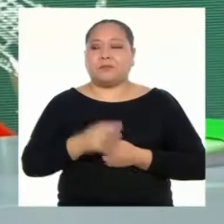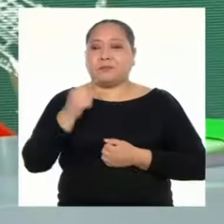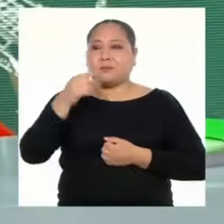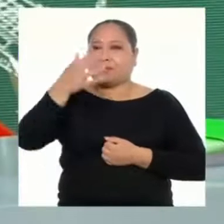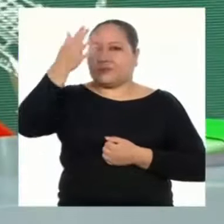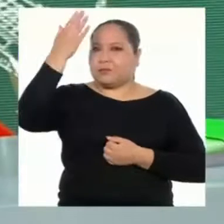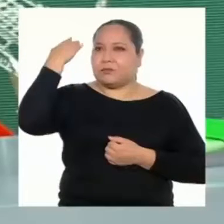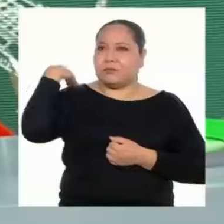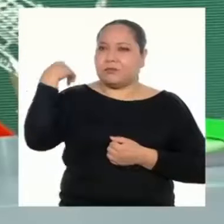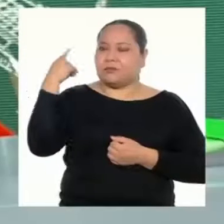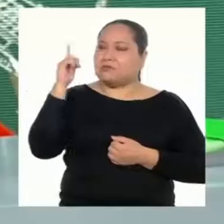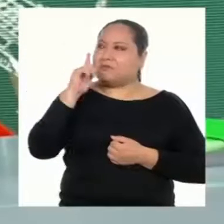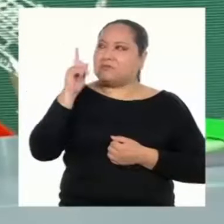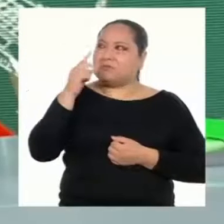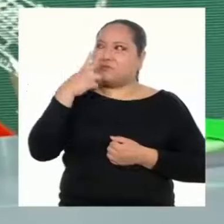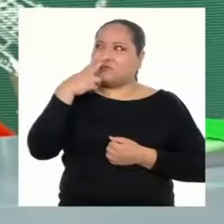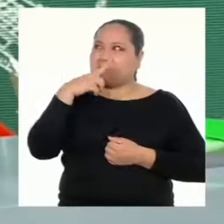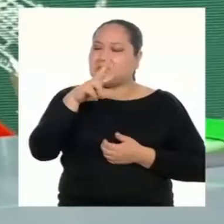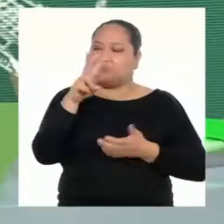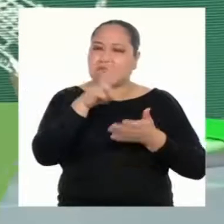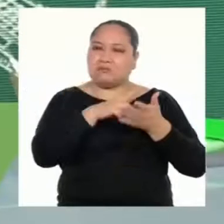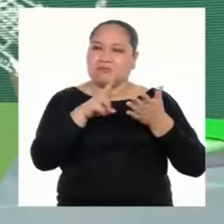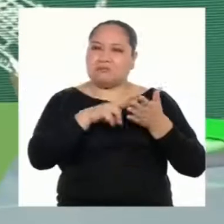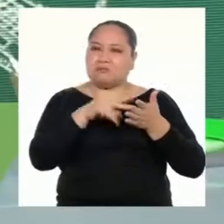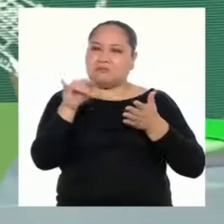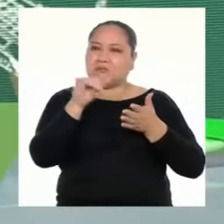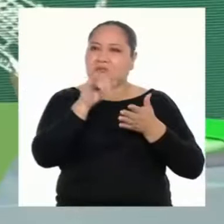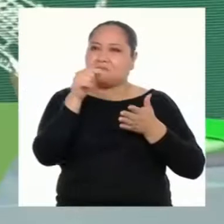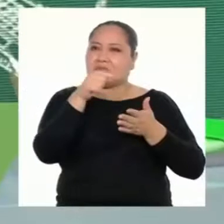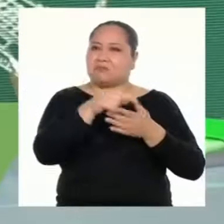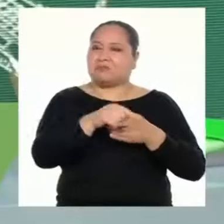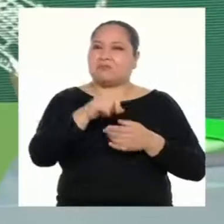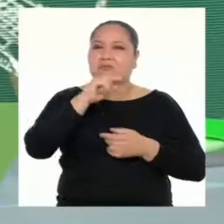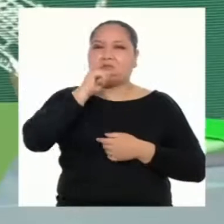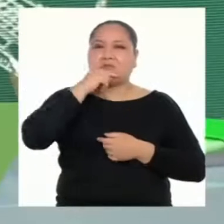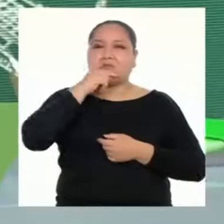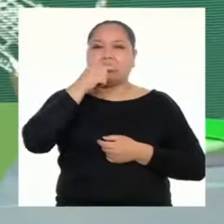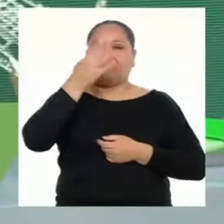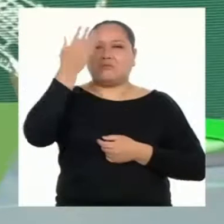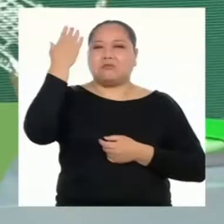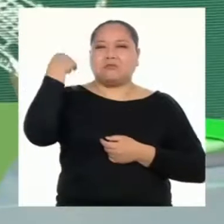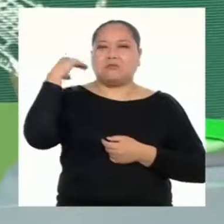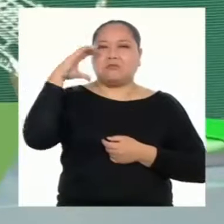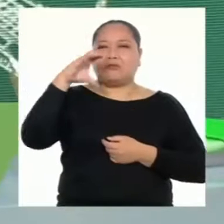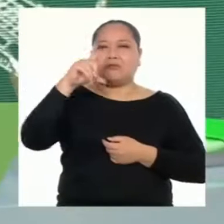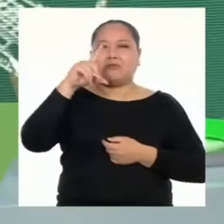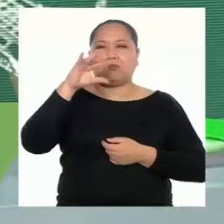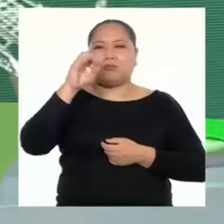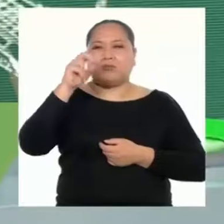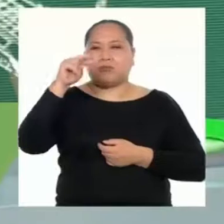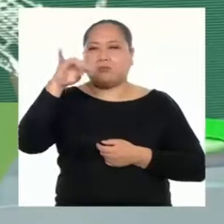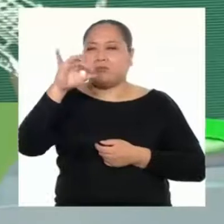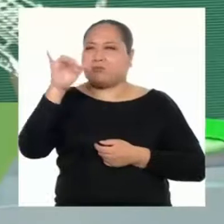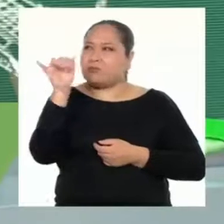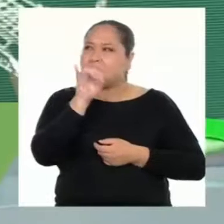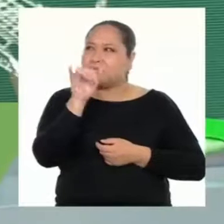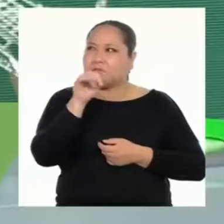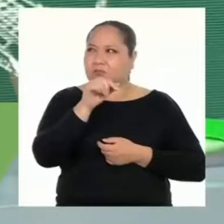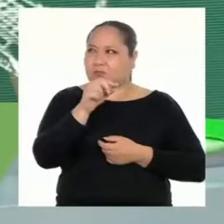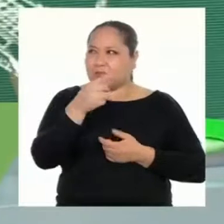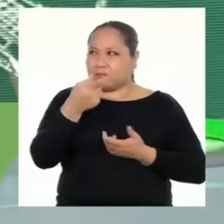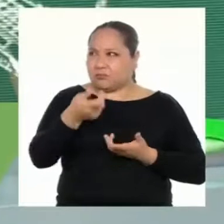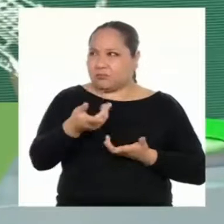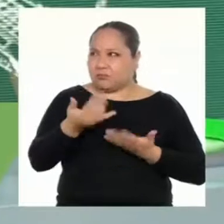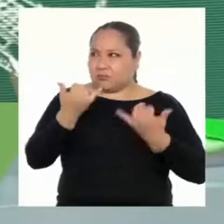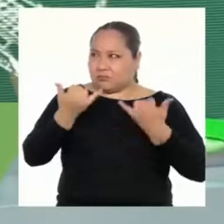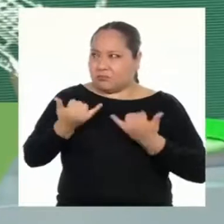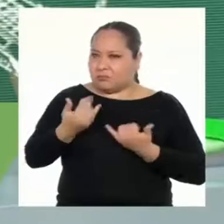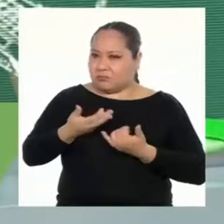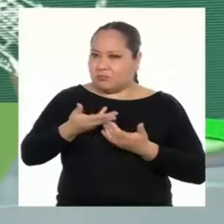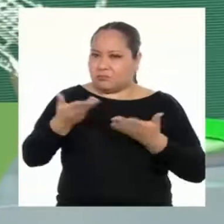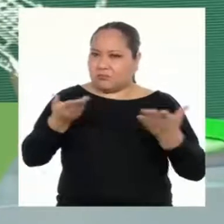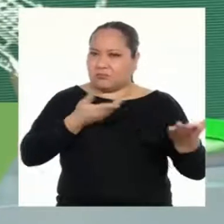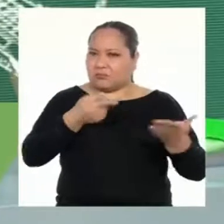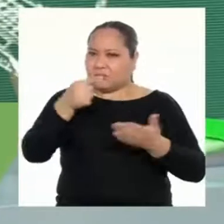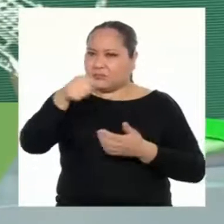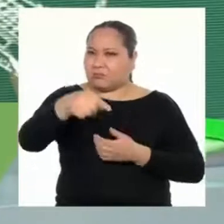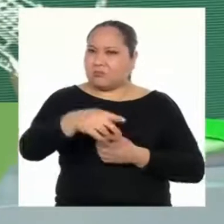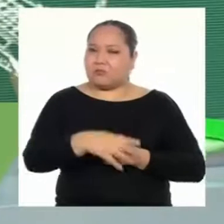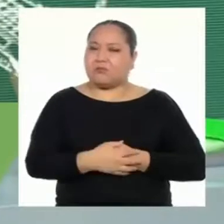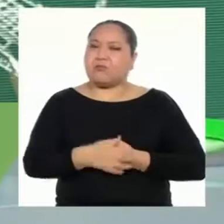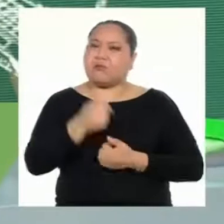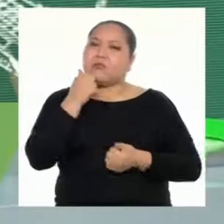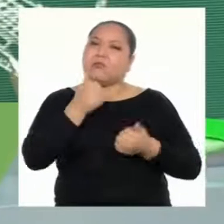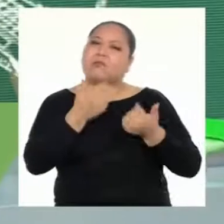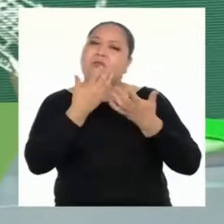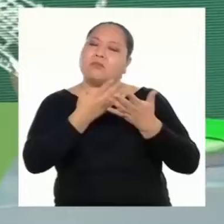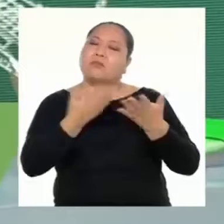En el pasado jamás habíamos leído algo así, ¿no? ¿Las mujeres en la colonia recibían el mismo trato que en la actualidad? ¿Qué actividades